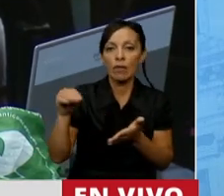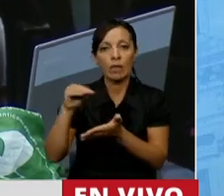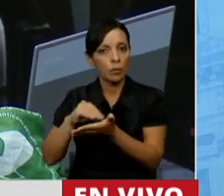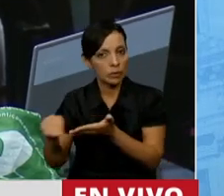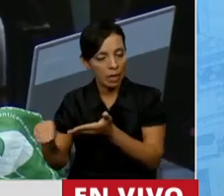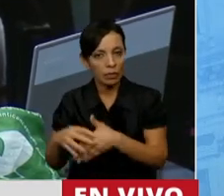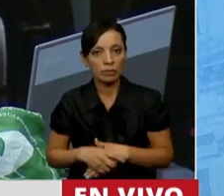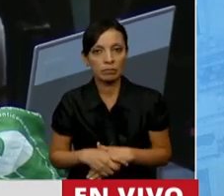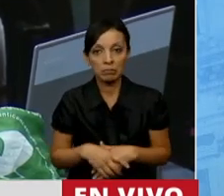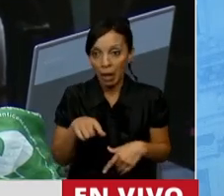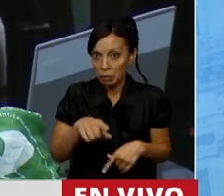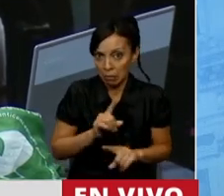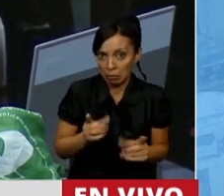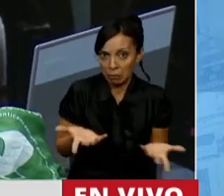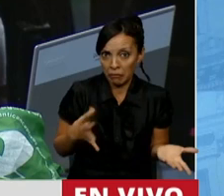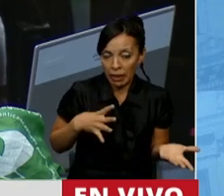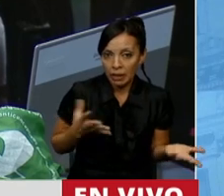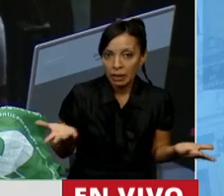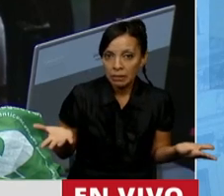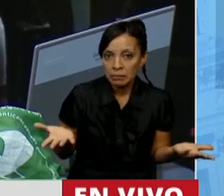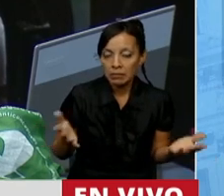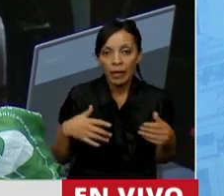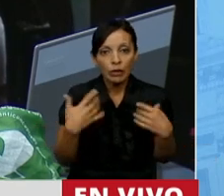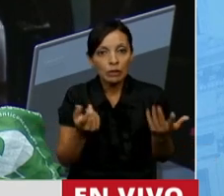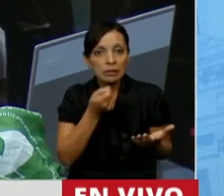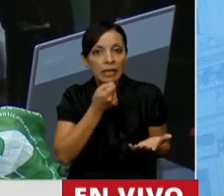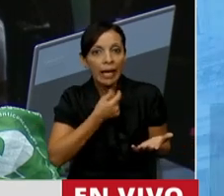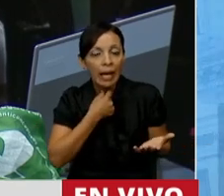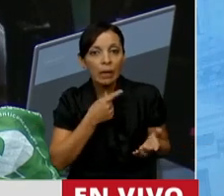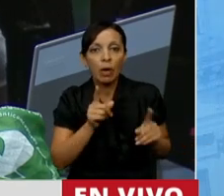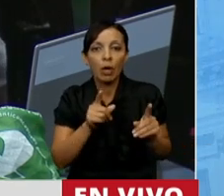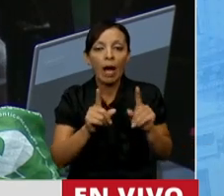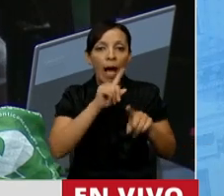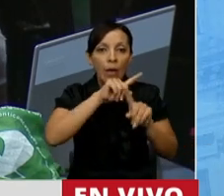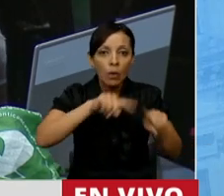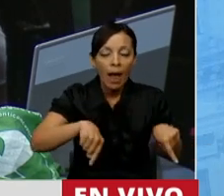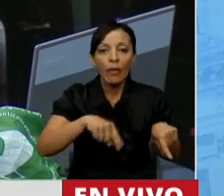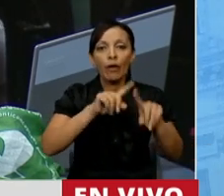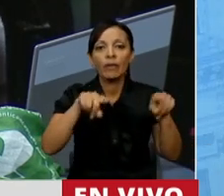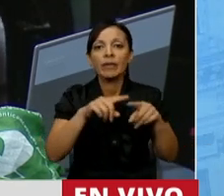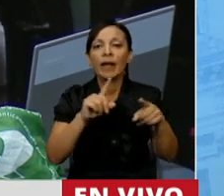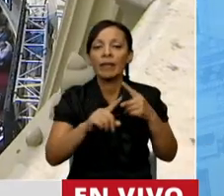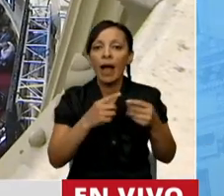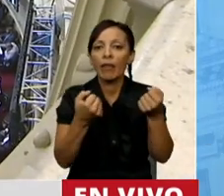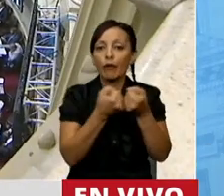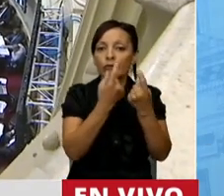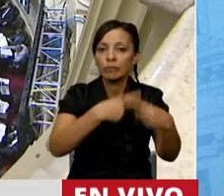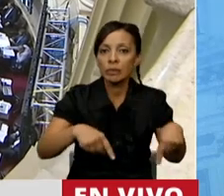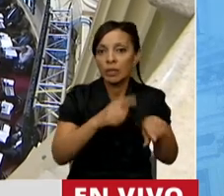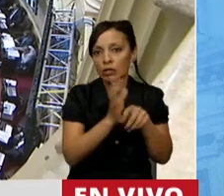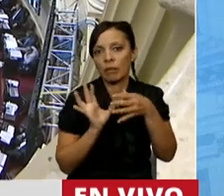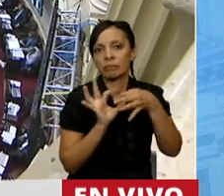Nacional. Esto no se hizo. Por lo tanto, dejar sin efecto la letra de nuestros tratados internacionales que tienen